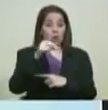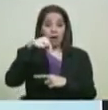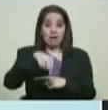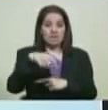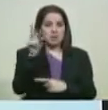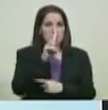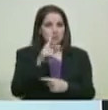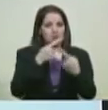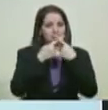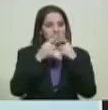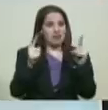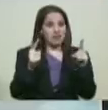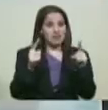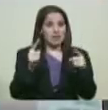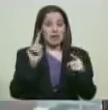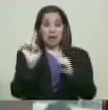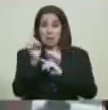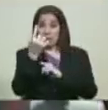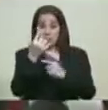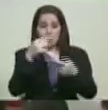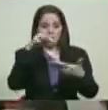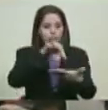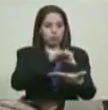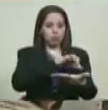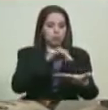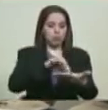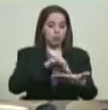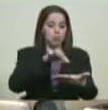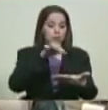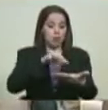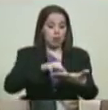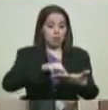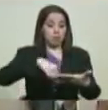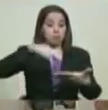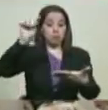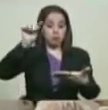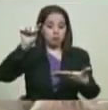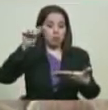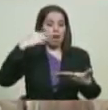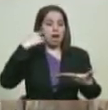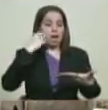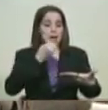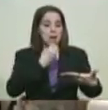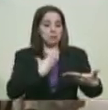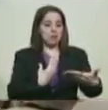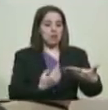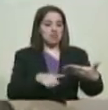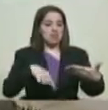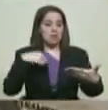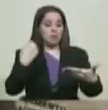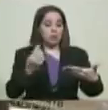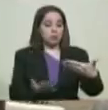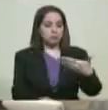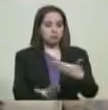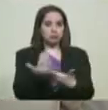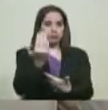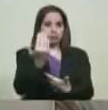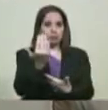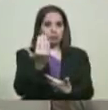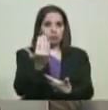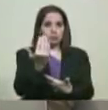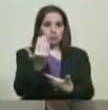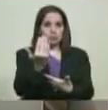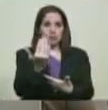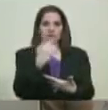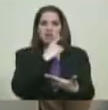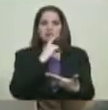En Venezuela, además de hacerse efectivo el voto en la máquina, inmediatamente la máquina emite un certificado